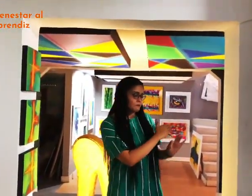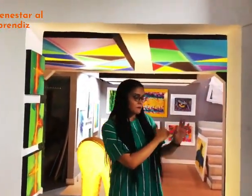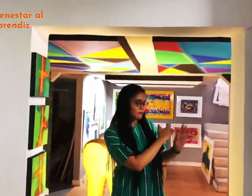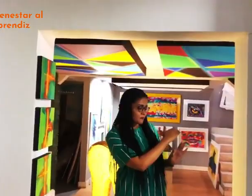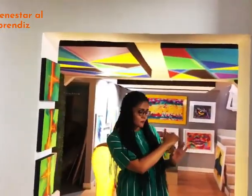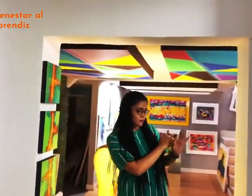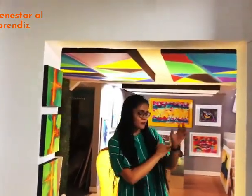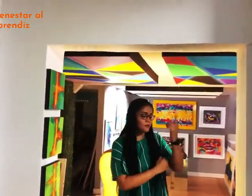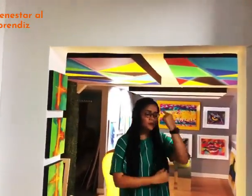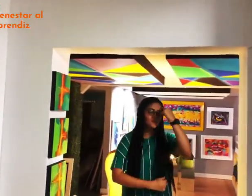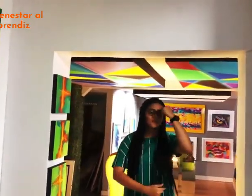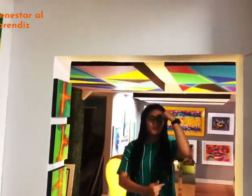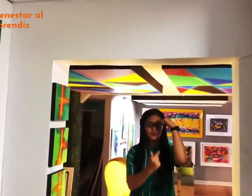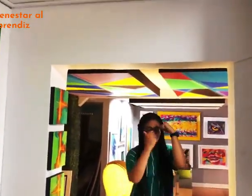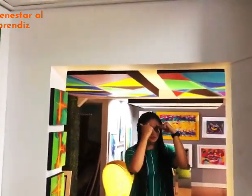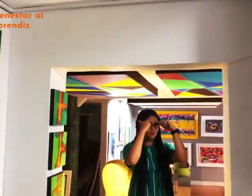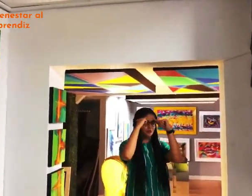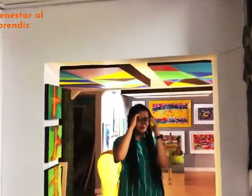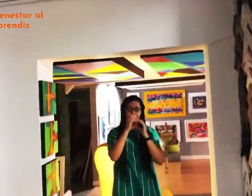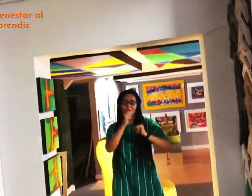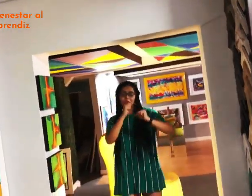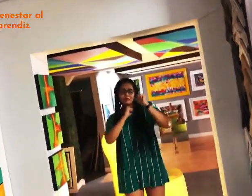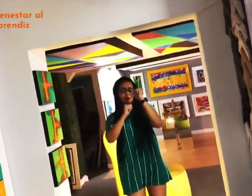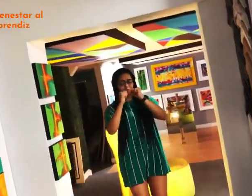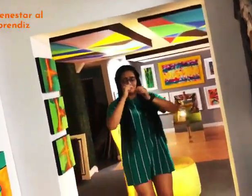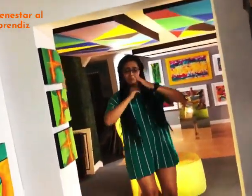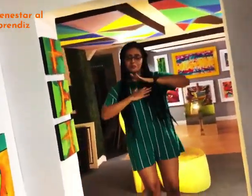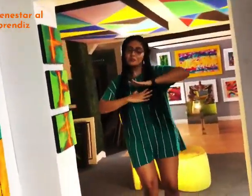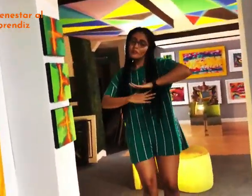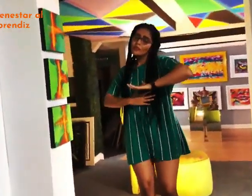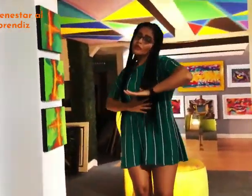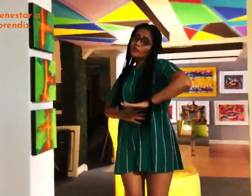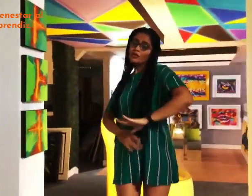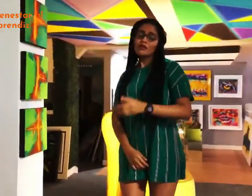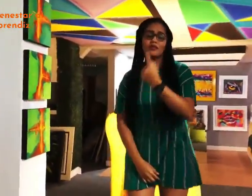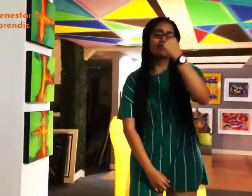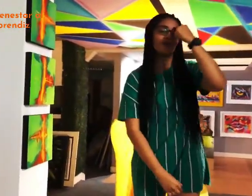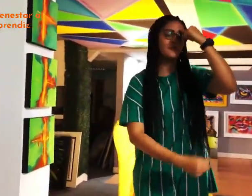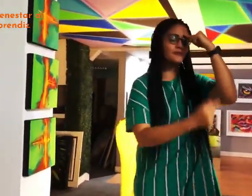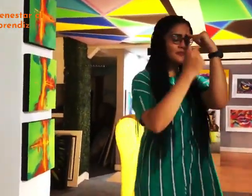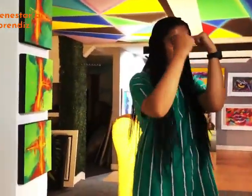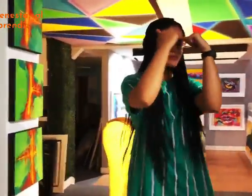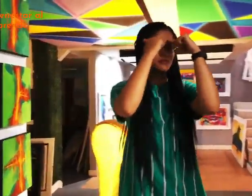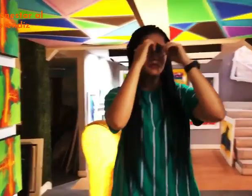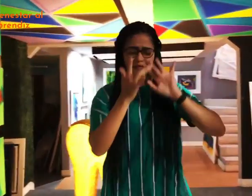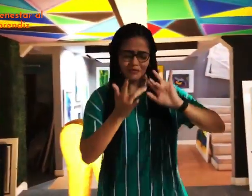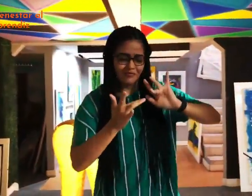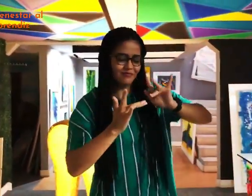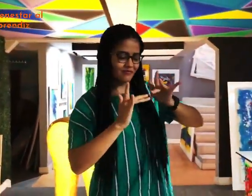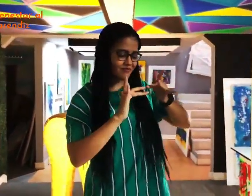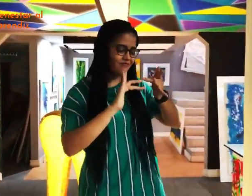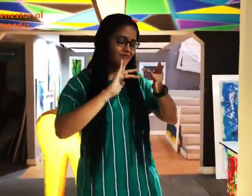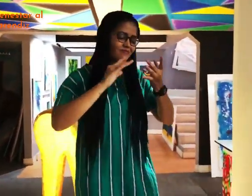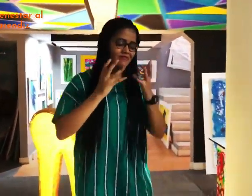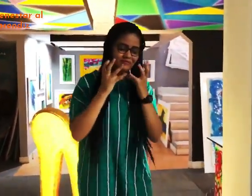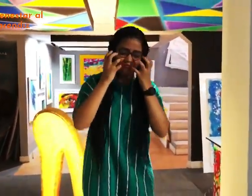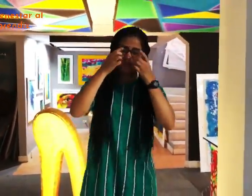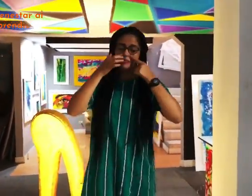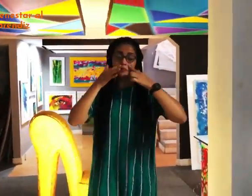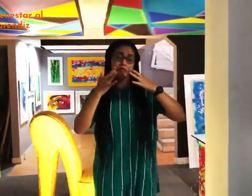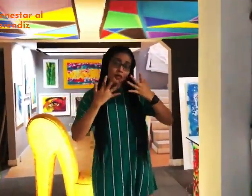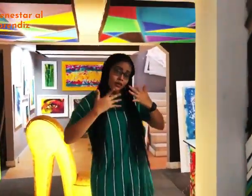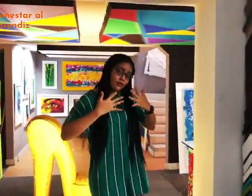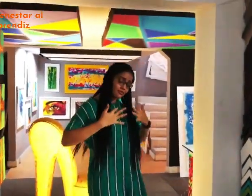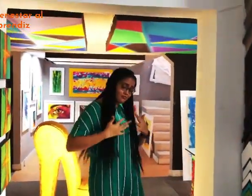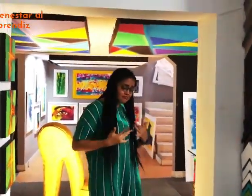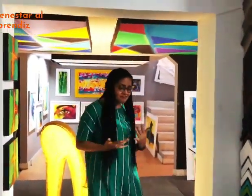yo tomo por olvidarte, porque sinceramente duele recordarte. Si tú no estás, la soledad gana el combate. La luna